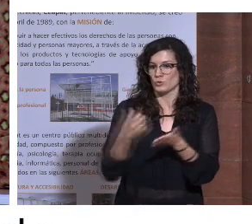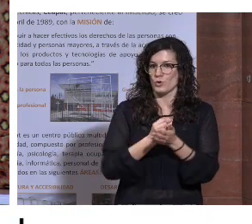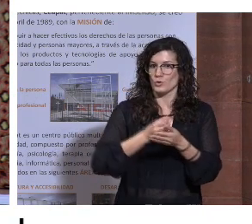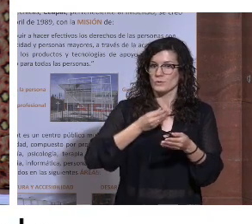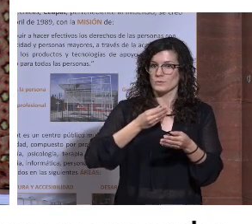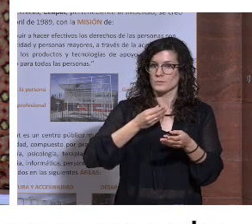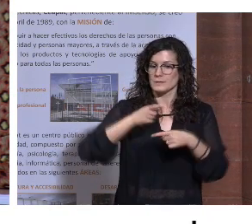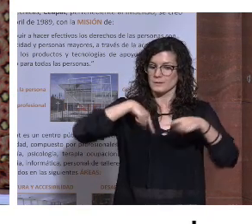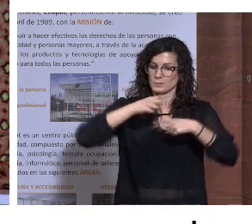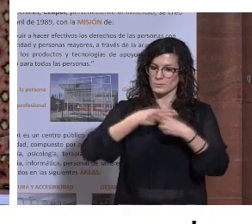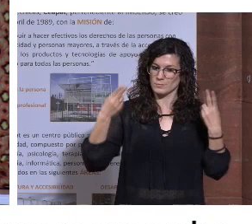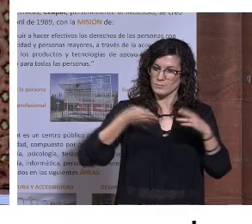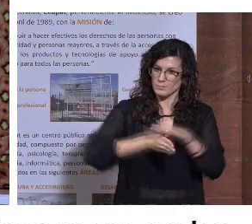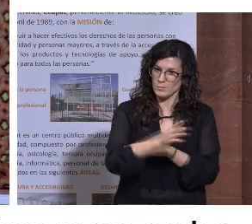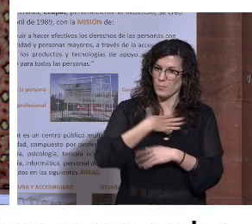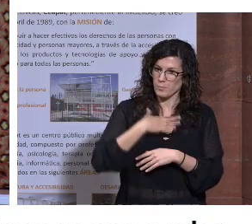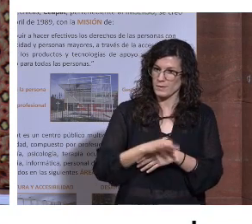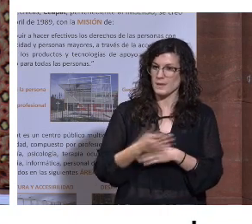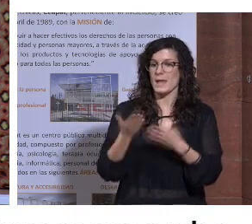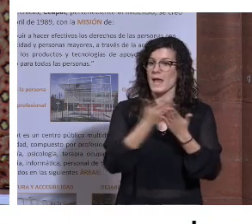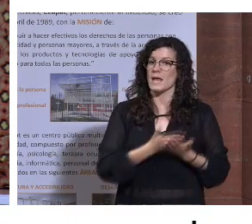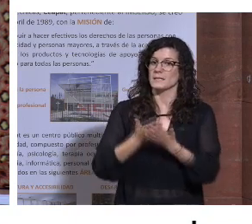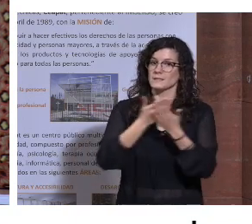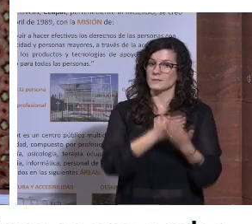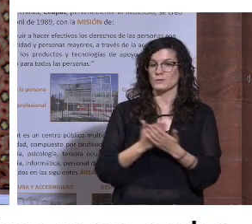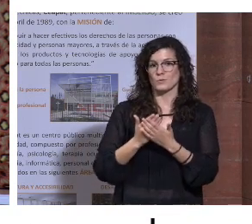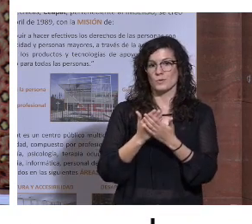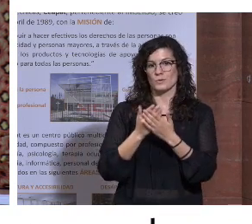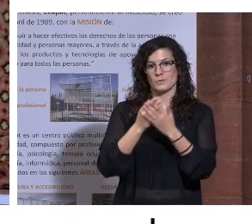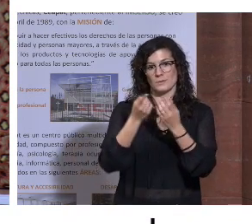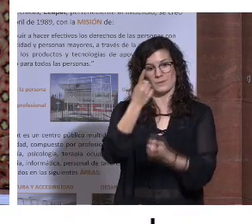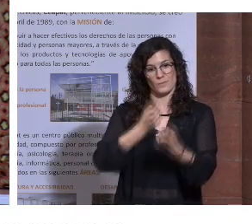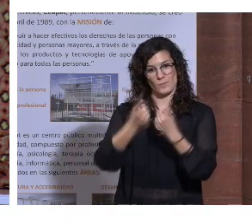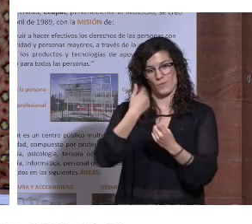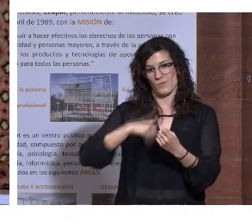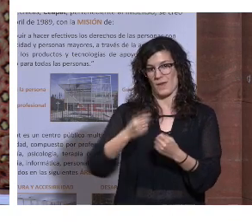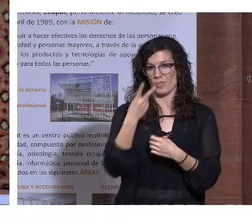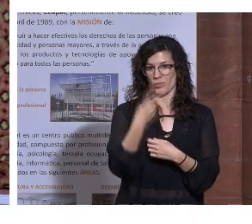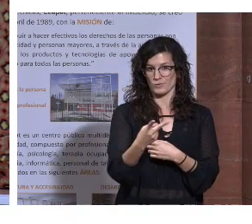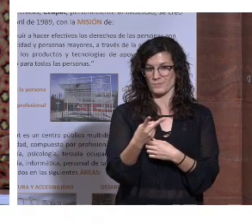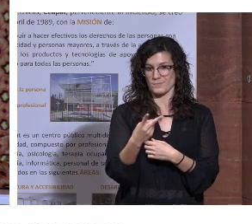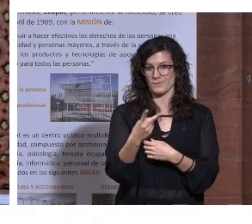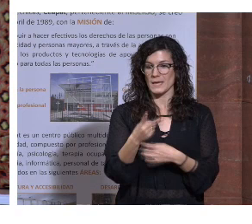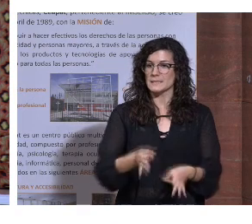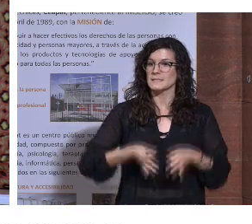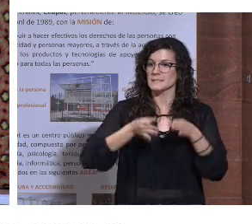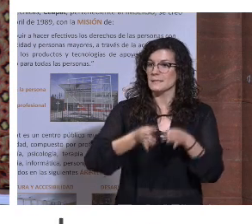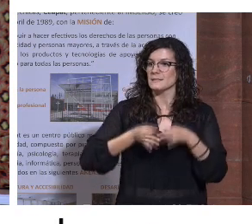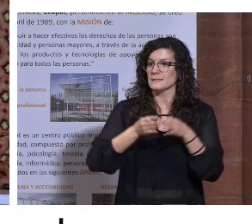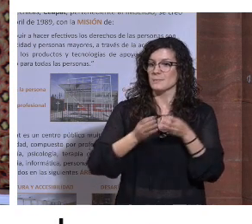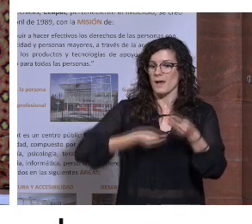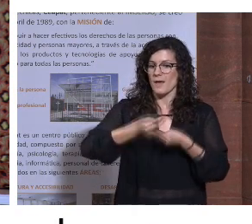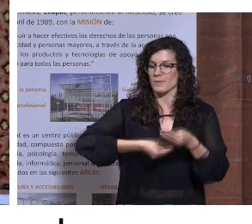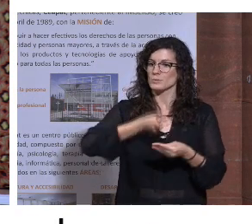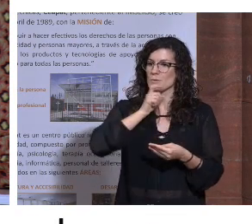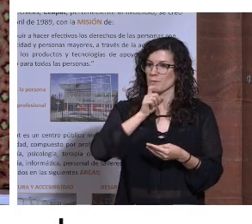sea, los estudios de campo los hemos hecho dos, hemos terminado ya dos, hemos finalizado dos. Siempre lo hacemos